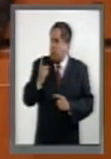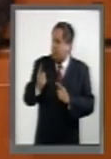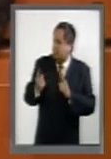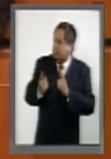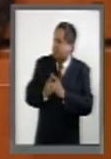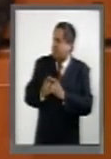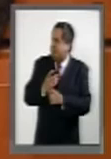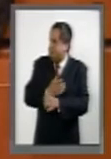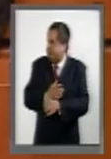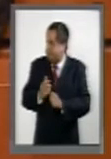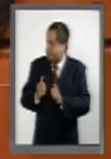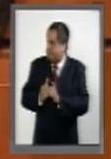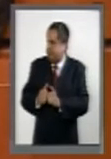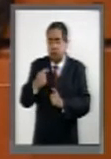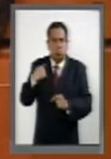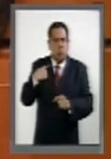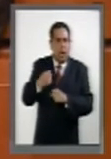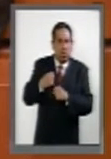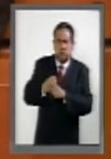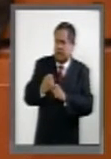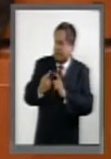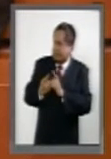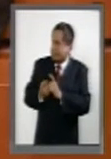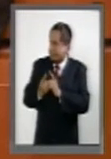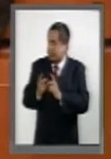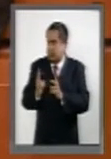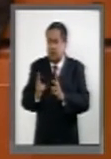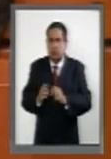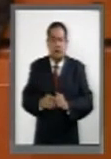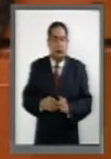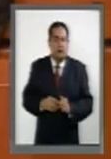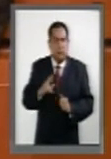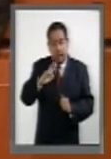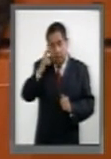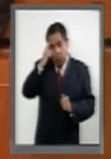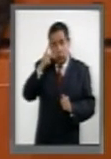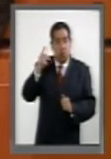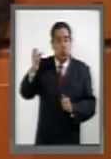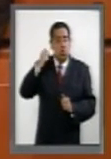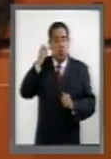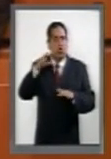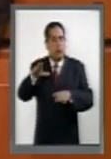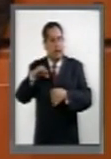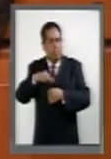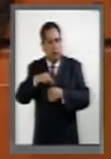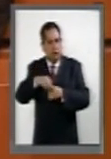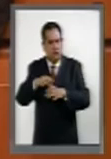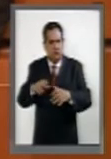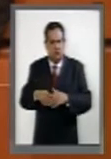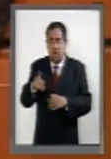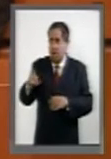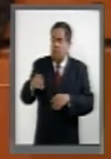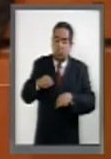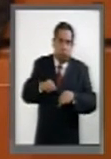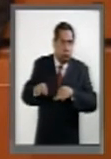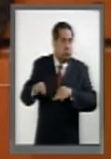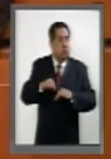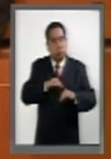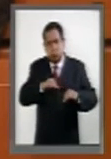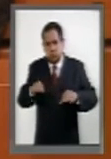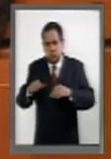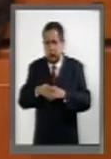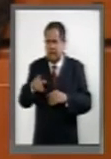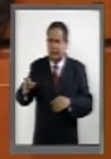con él estos últimos años. Recuerdo especialmente la campaña electoral, una jornada intensa,